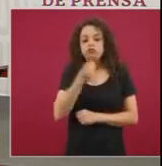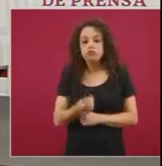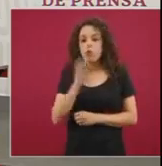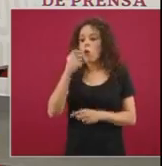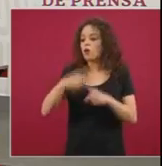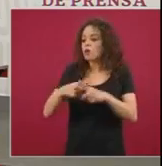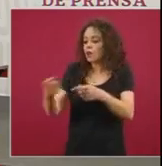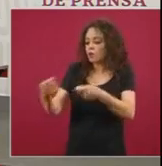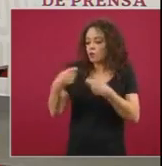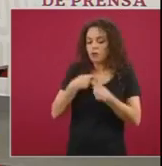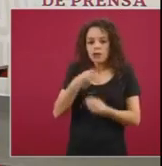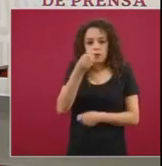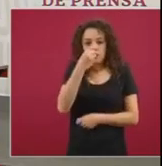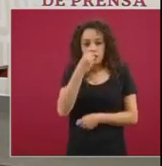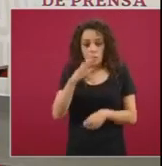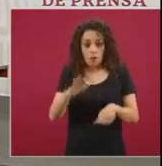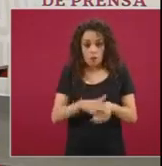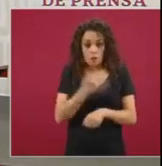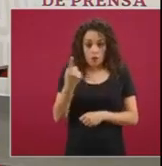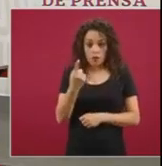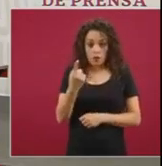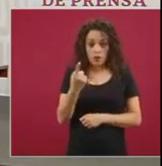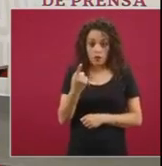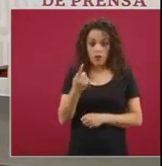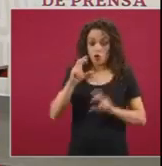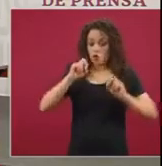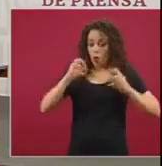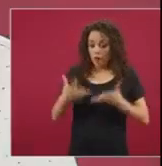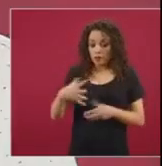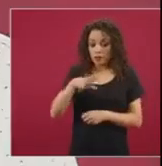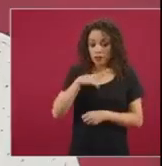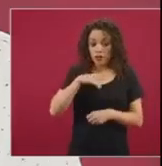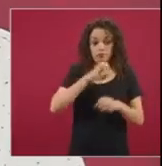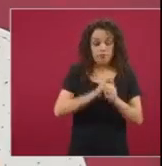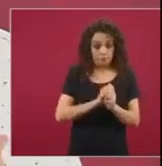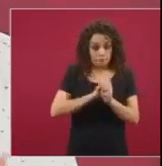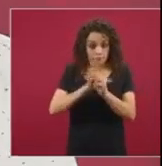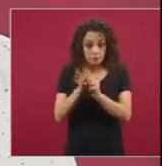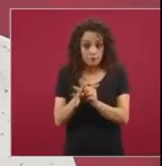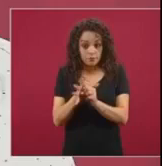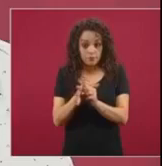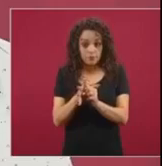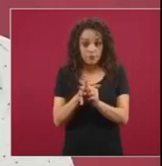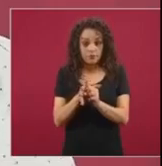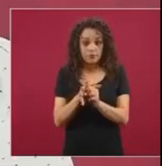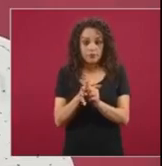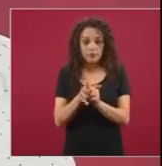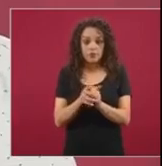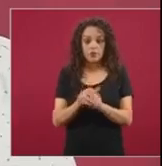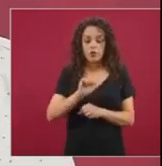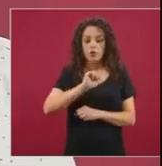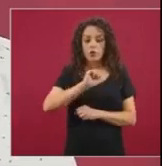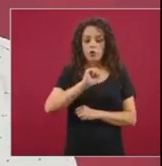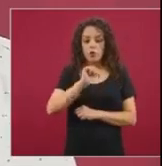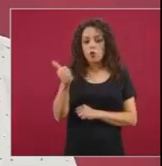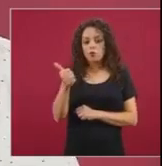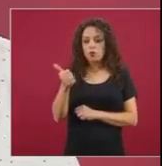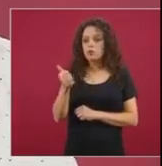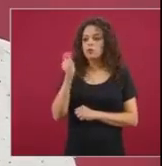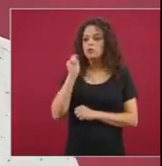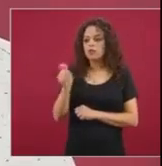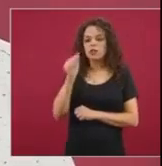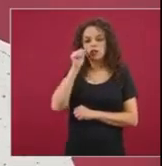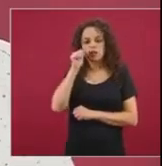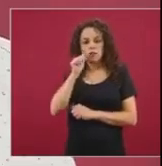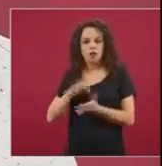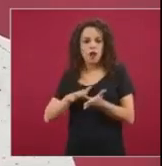dada la epidemia, el personal coauxiliar, que es la familia, está un